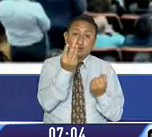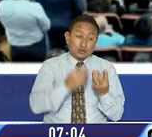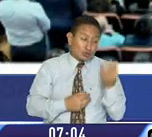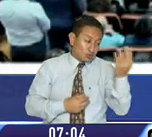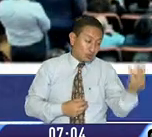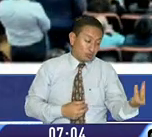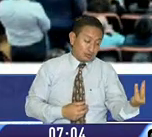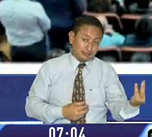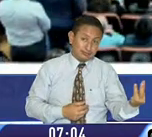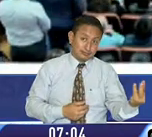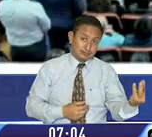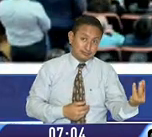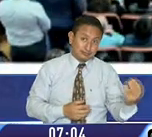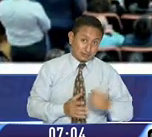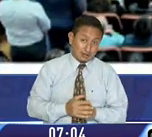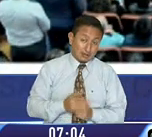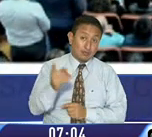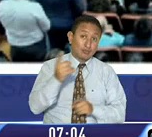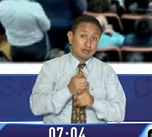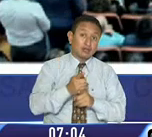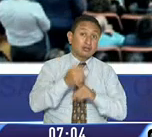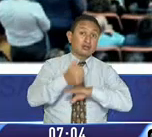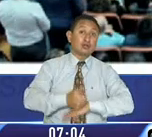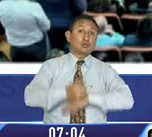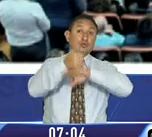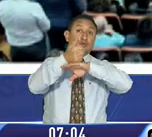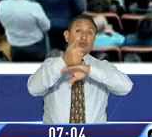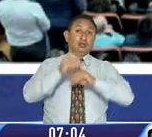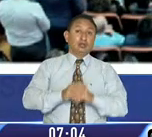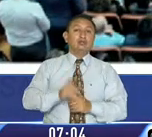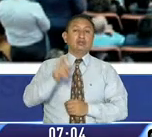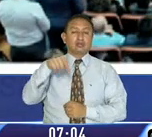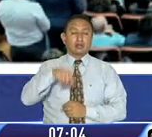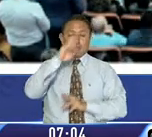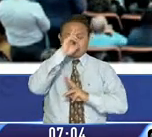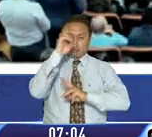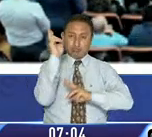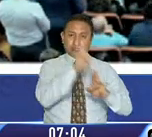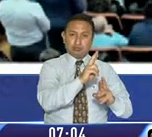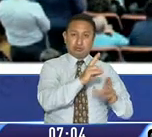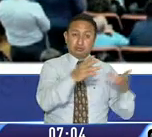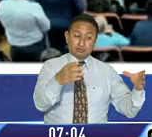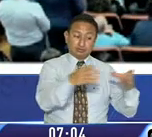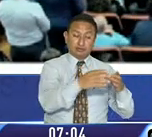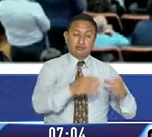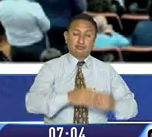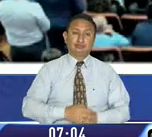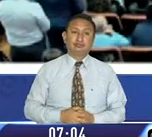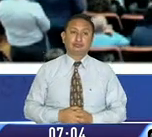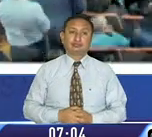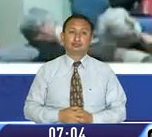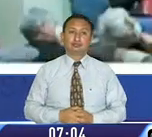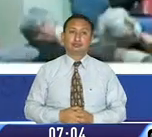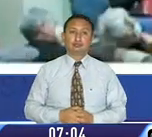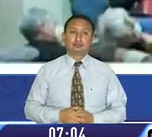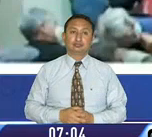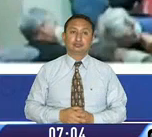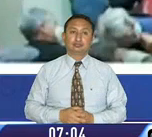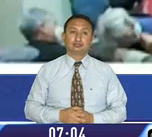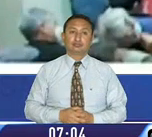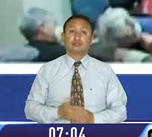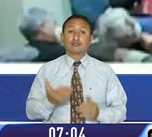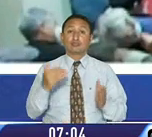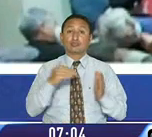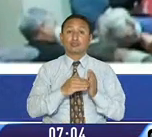por supuesto, las autoridades deben respetar esa premisa. Insisto una vez